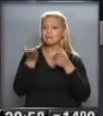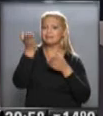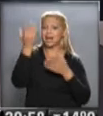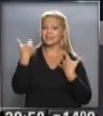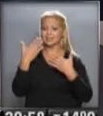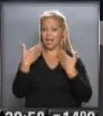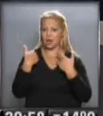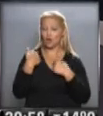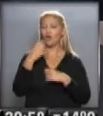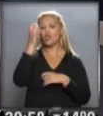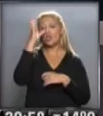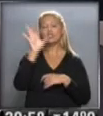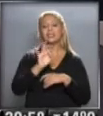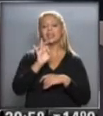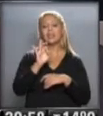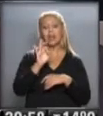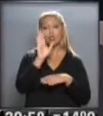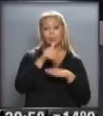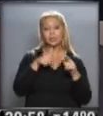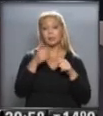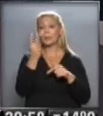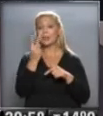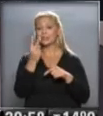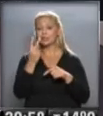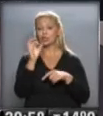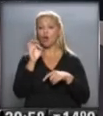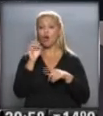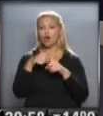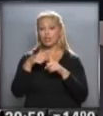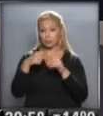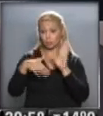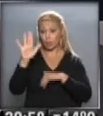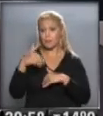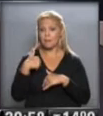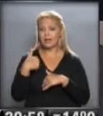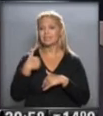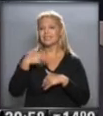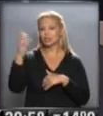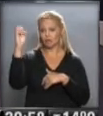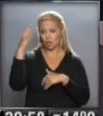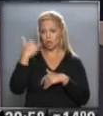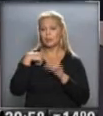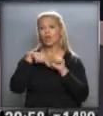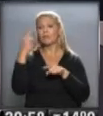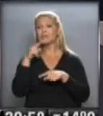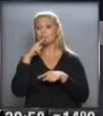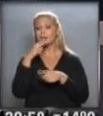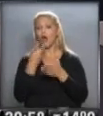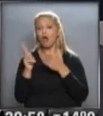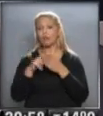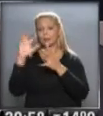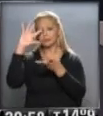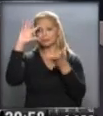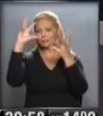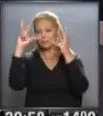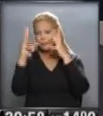leve, con 12 grados de mínima y 22 grados de temperatura máxima, será una jornada con mucho más sol que nubes. Volverán las nubes para el día viernes, pero con leve